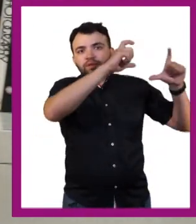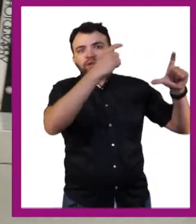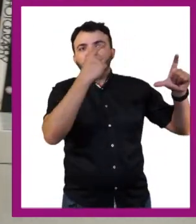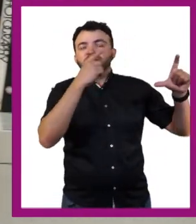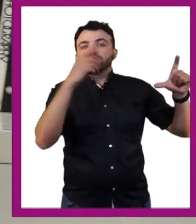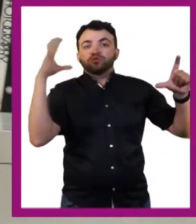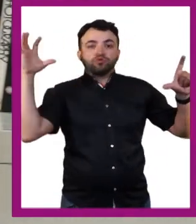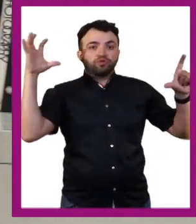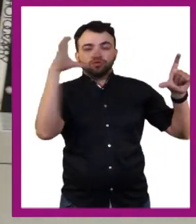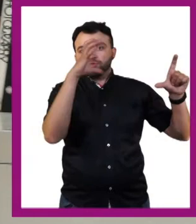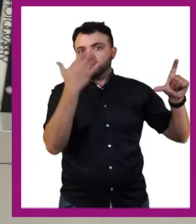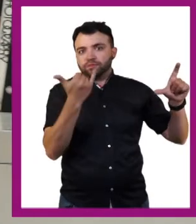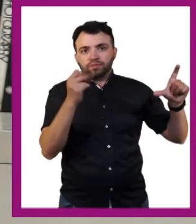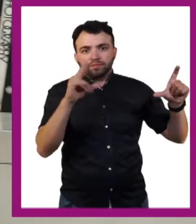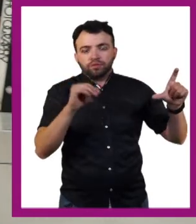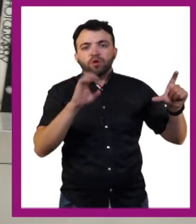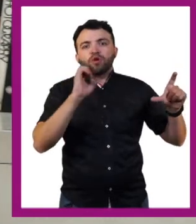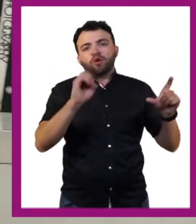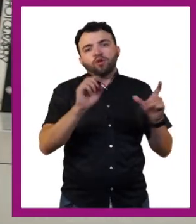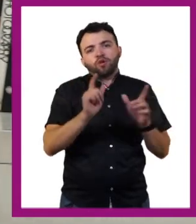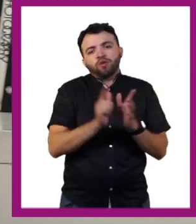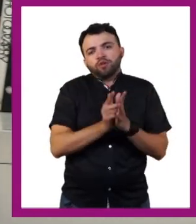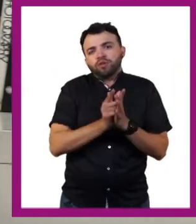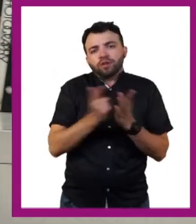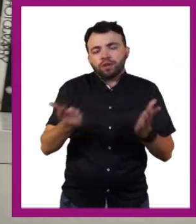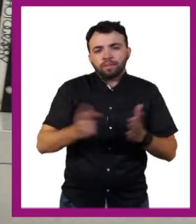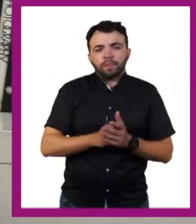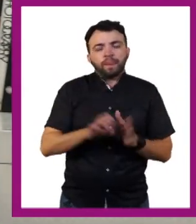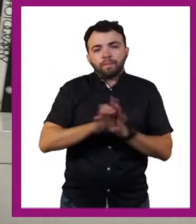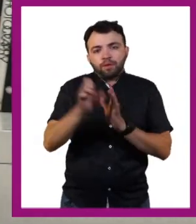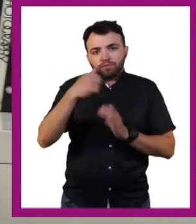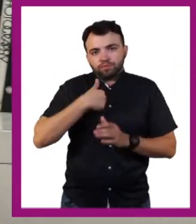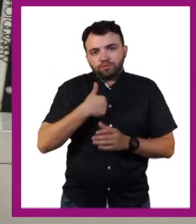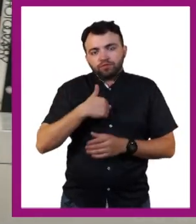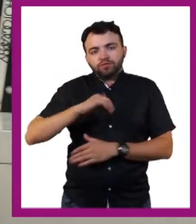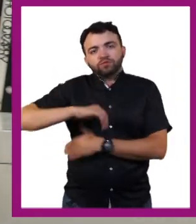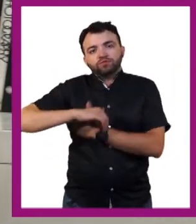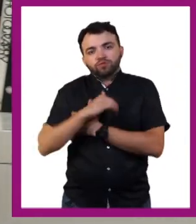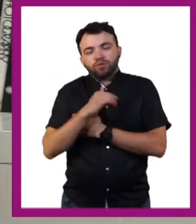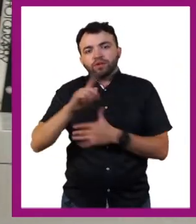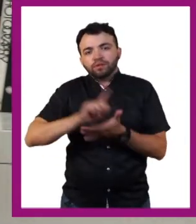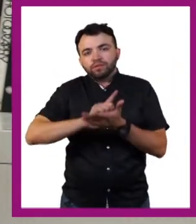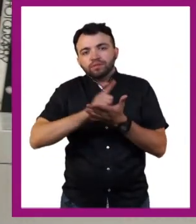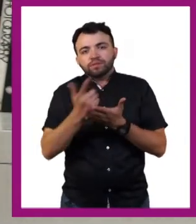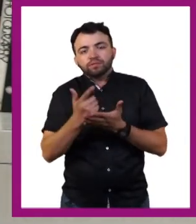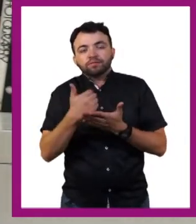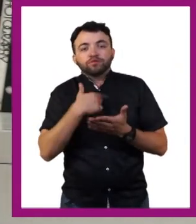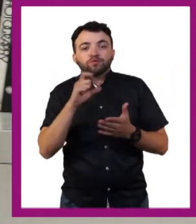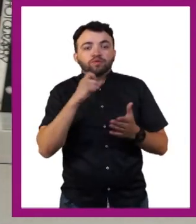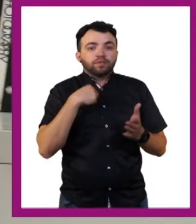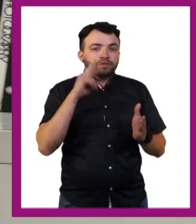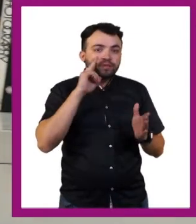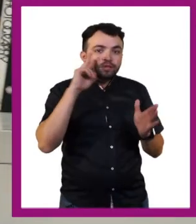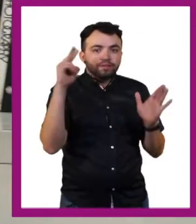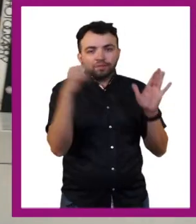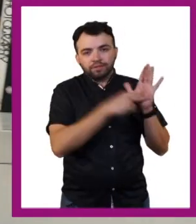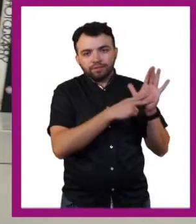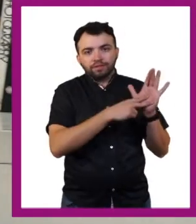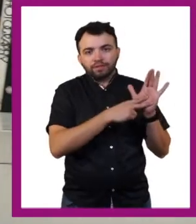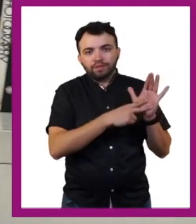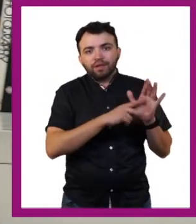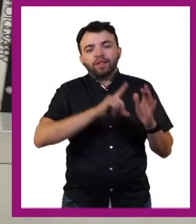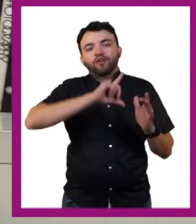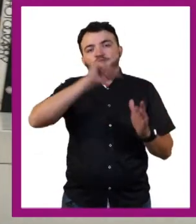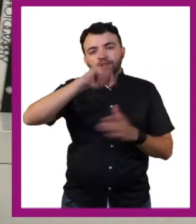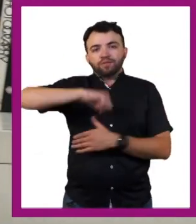tenerlo en un libro, ¿no? Yo los míos los tengo guardados en un libro y solo los enseño así y ya los vuelvo a guardar. Porque